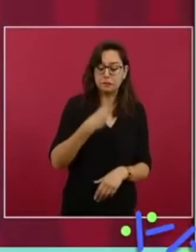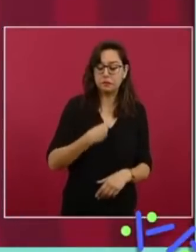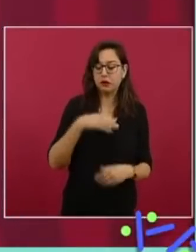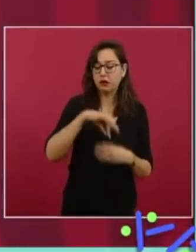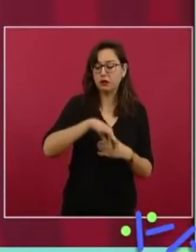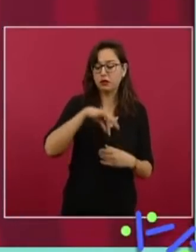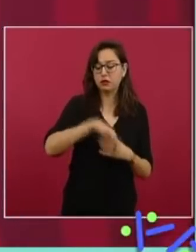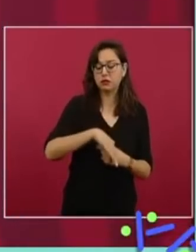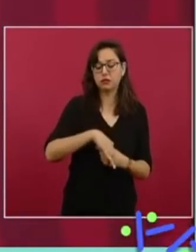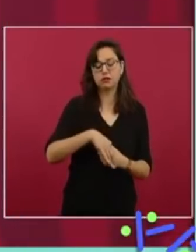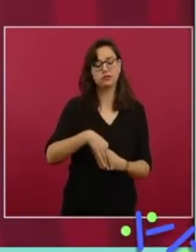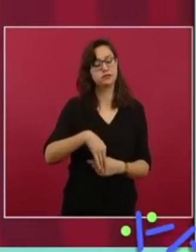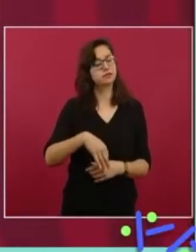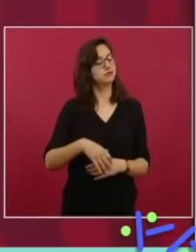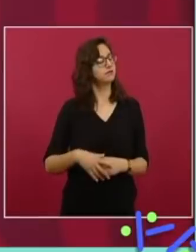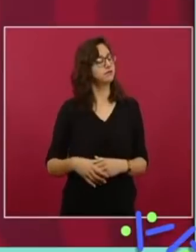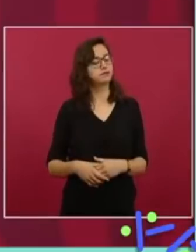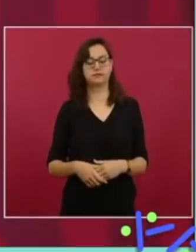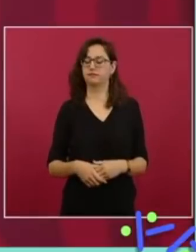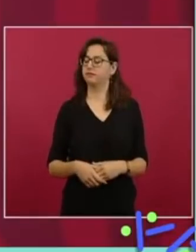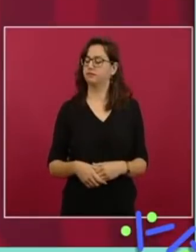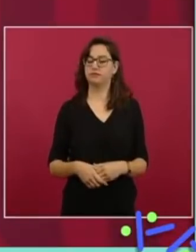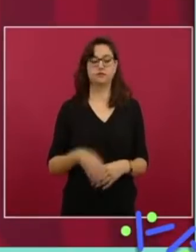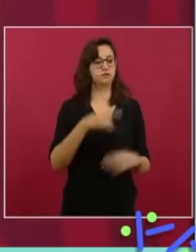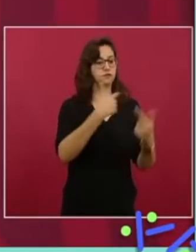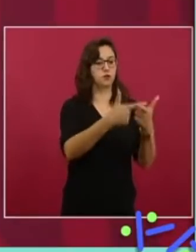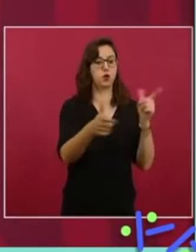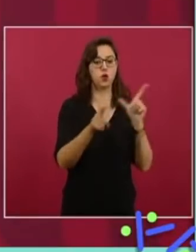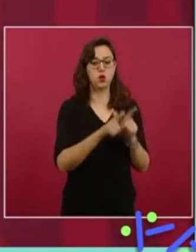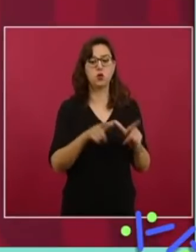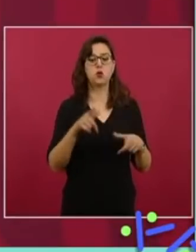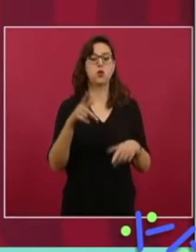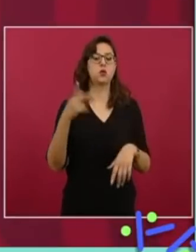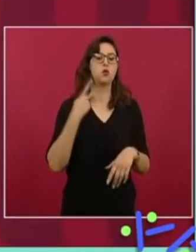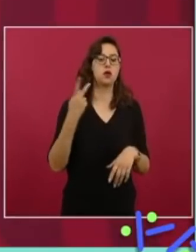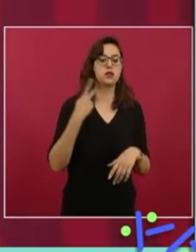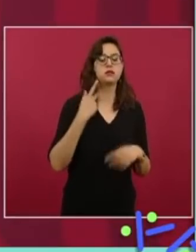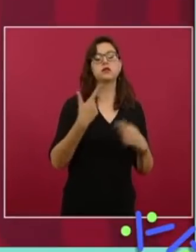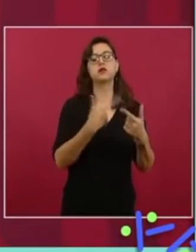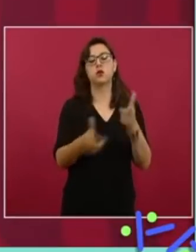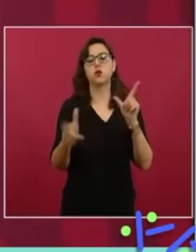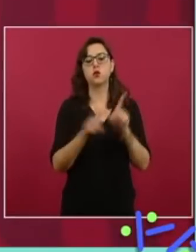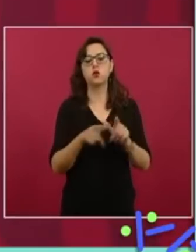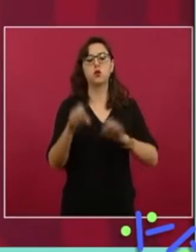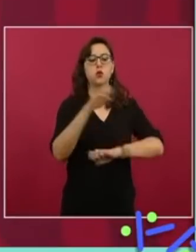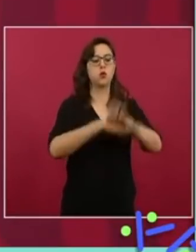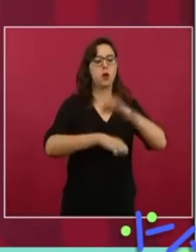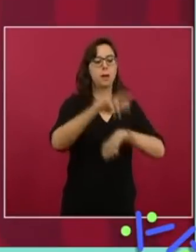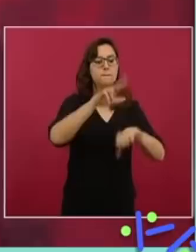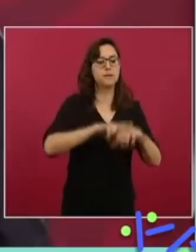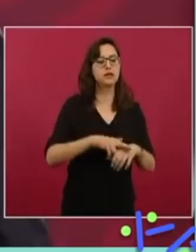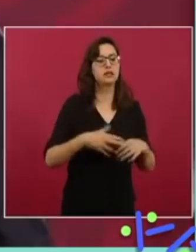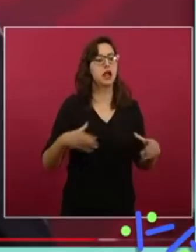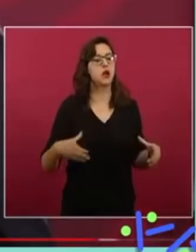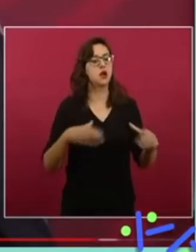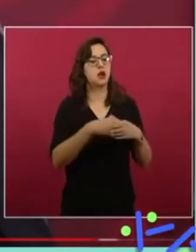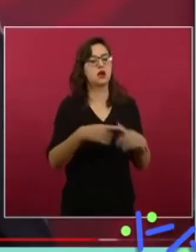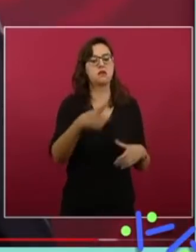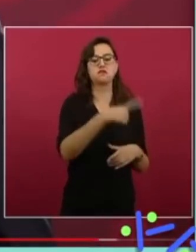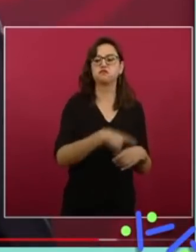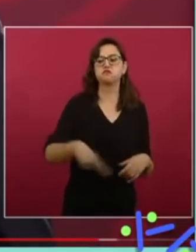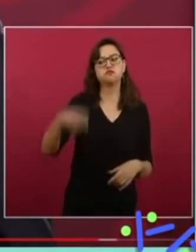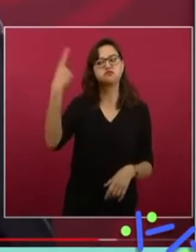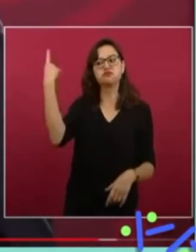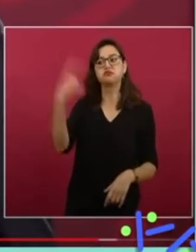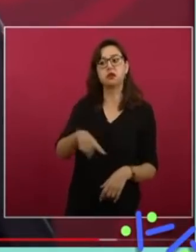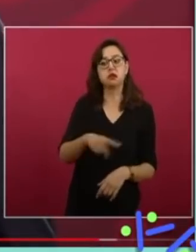empleados de grupos de intereses creados, que no sean traidores a la